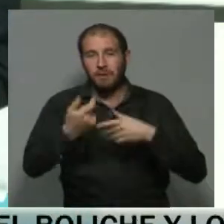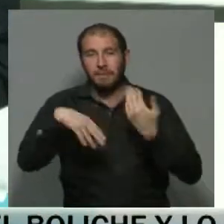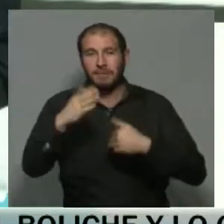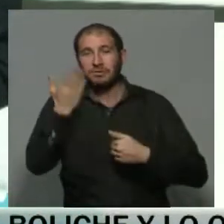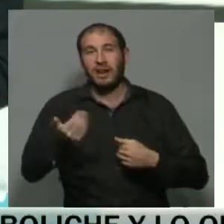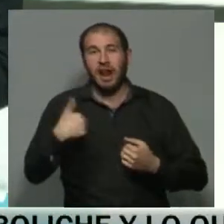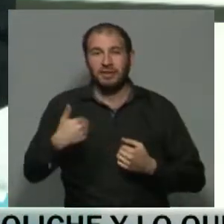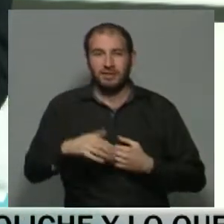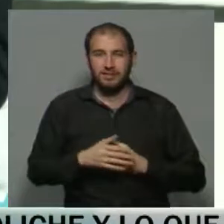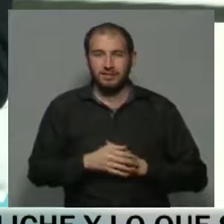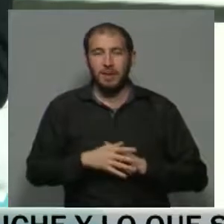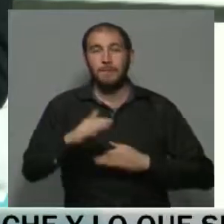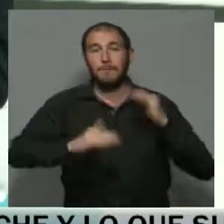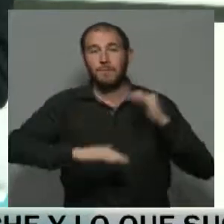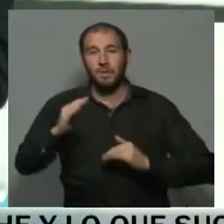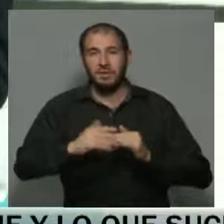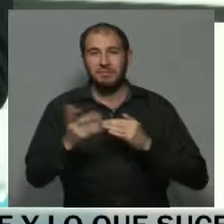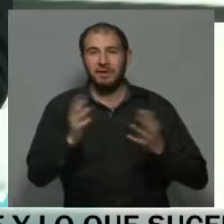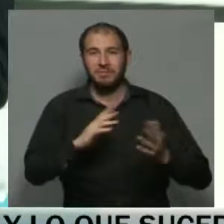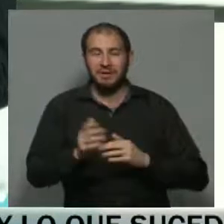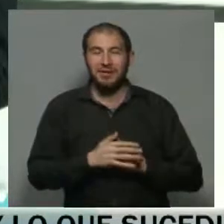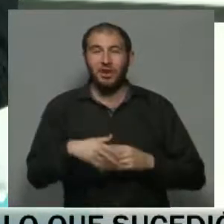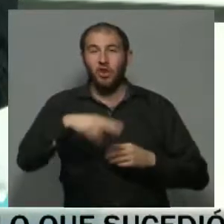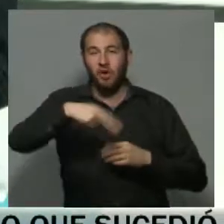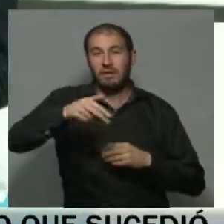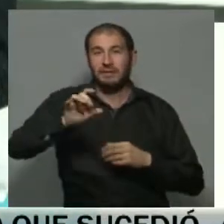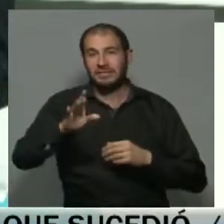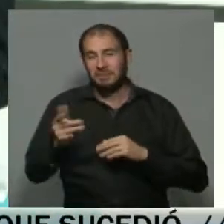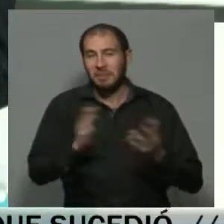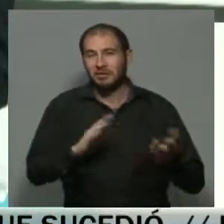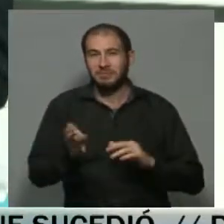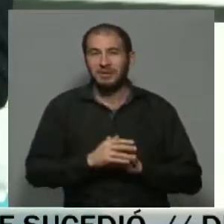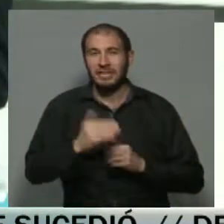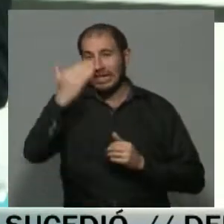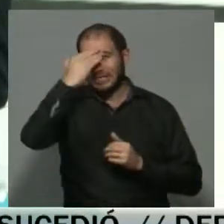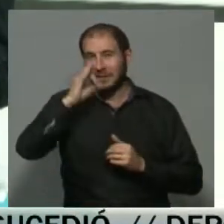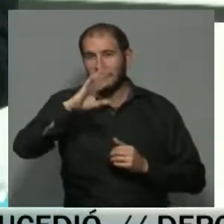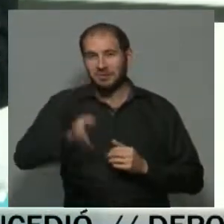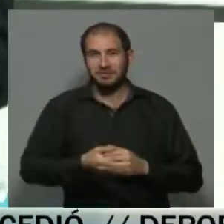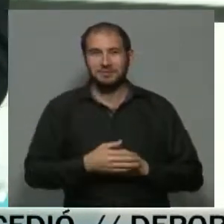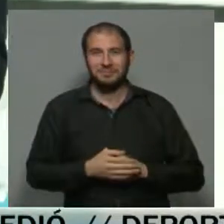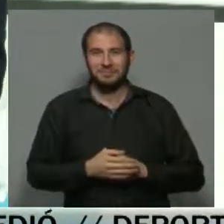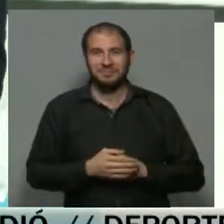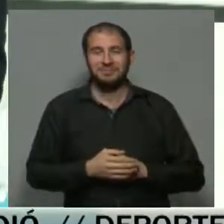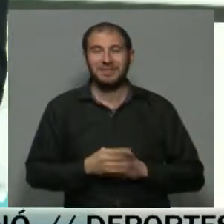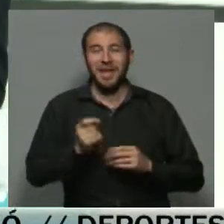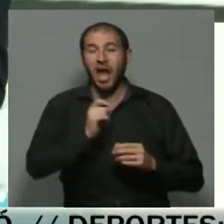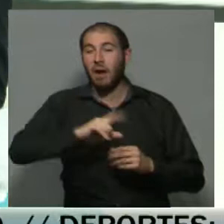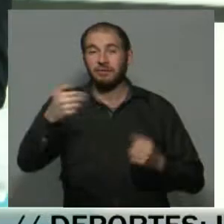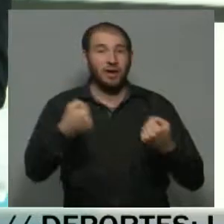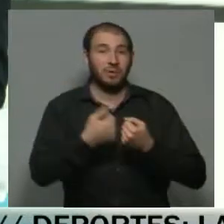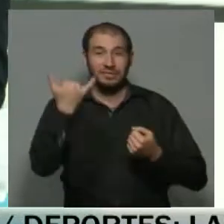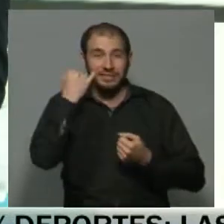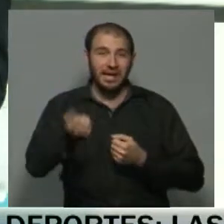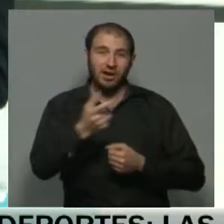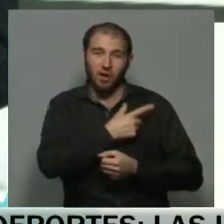los argentinos, que en promedio va a tener a fines de noviembre, principio de diciembre, un aumento del 15%. Son todos aumentos que ya están acordados